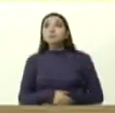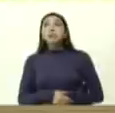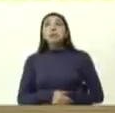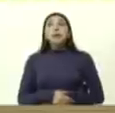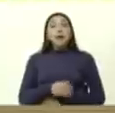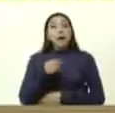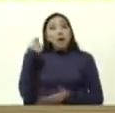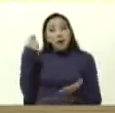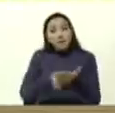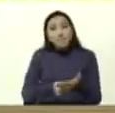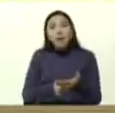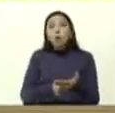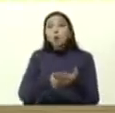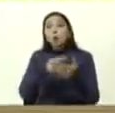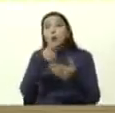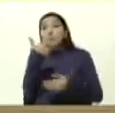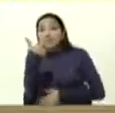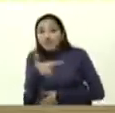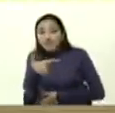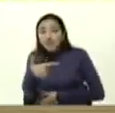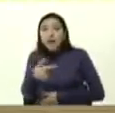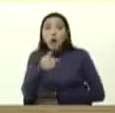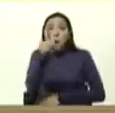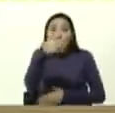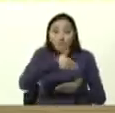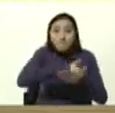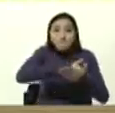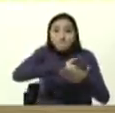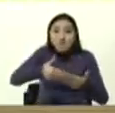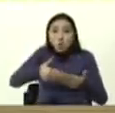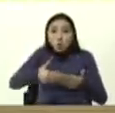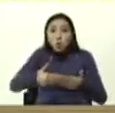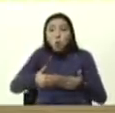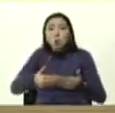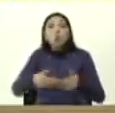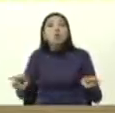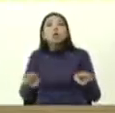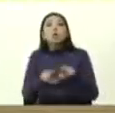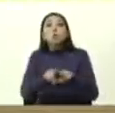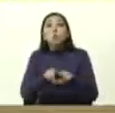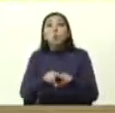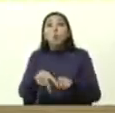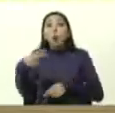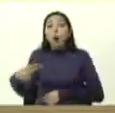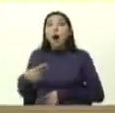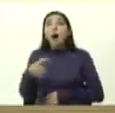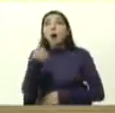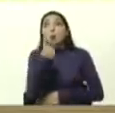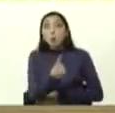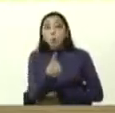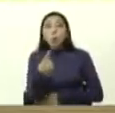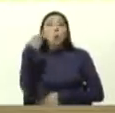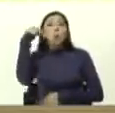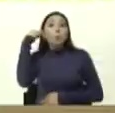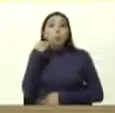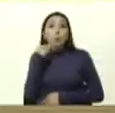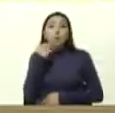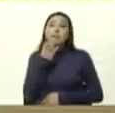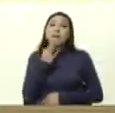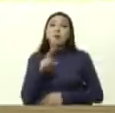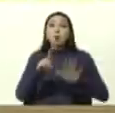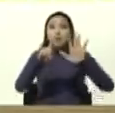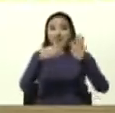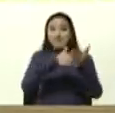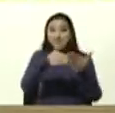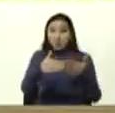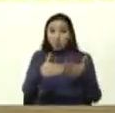dividirá entre 1 millón. Es decir, 1 millón va a ser igual a 1 bolívar. 6 millones de bolívar equivale